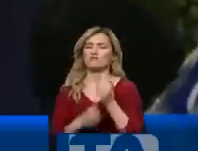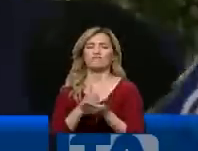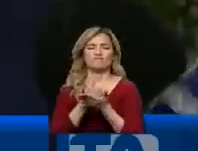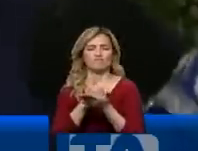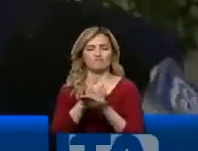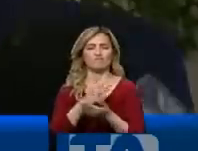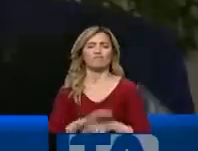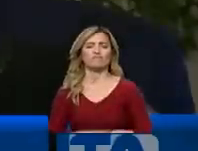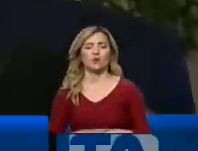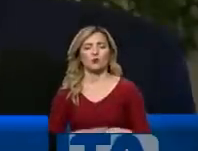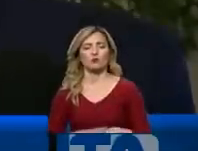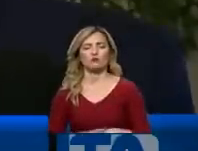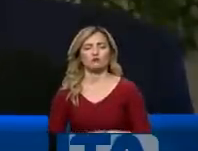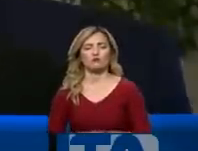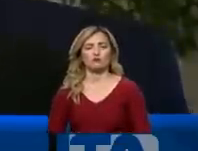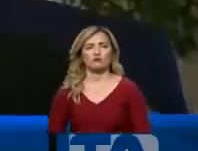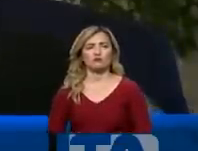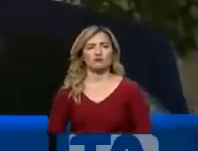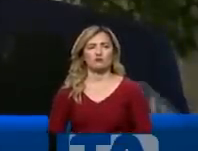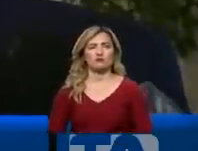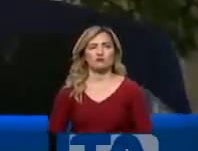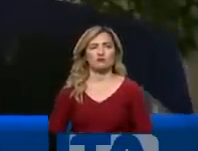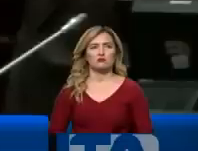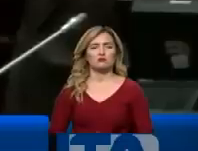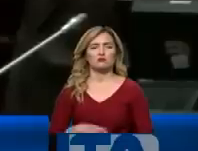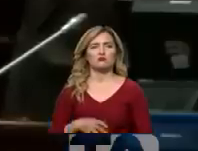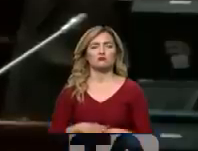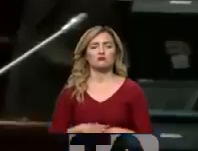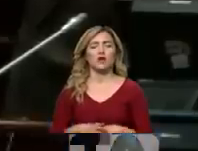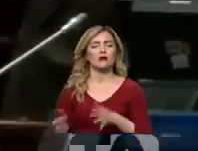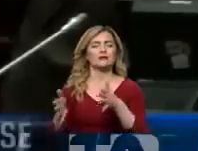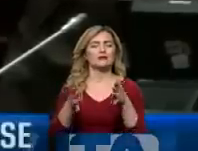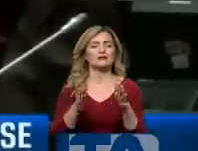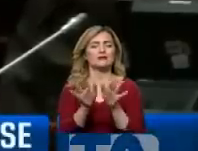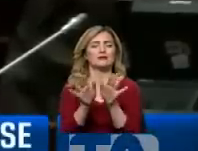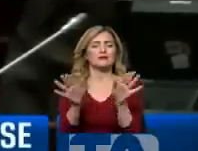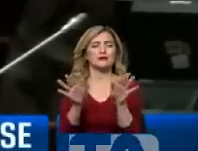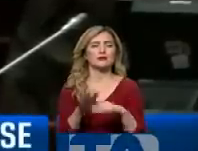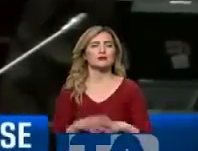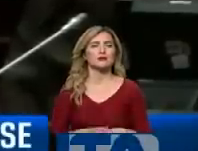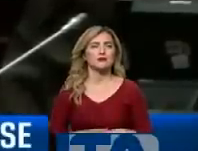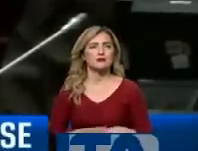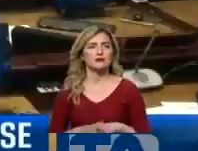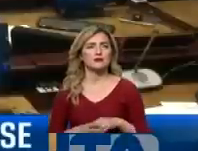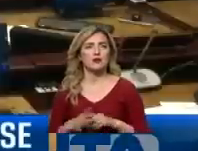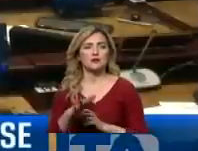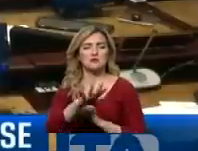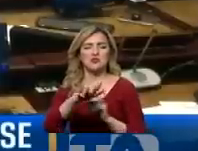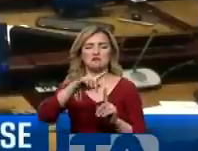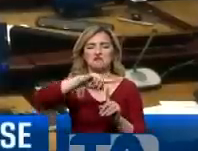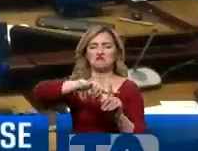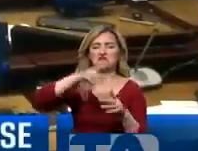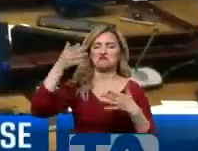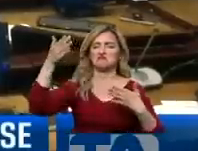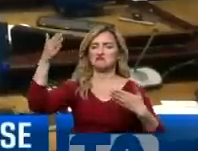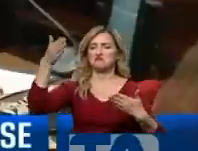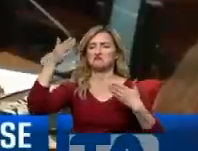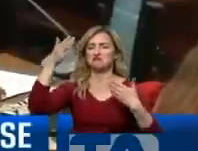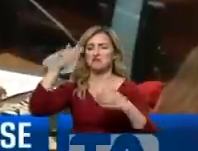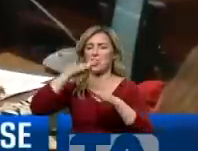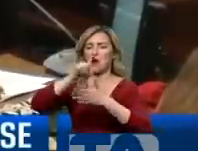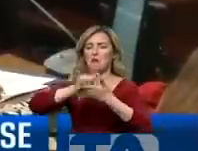eso ese sinceramiento de las cuentas a nivel interno. En términos generales, existe un buen ambiente político para